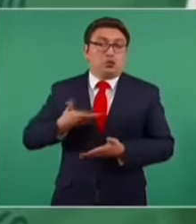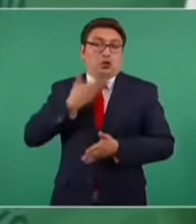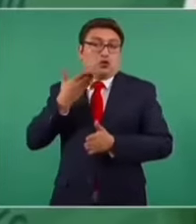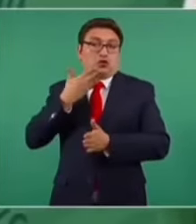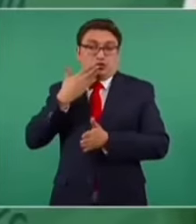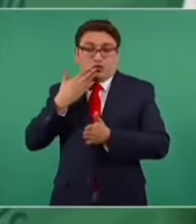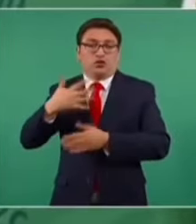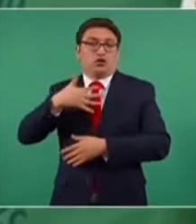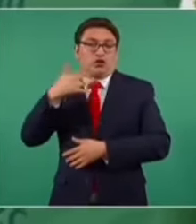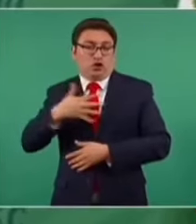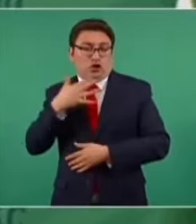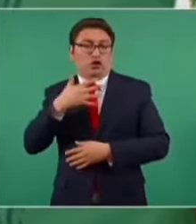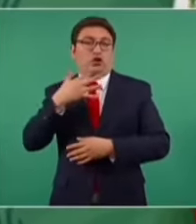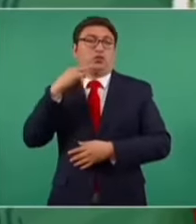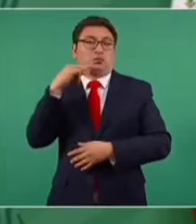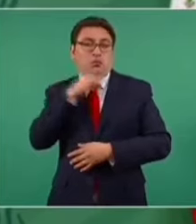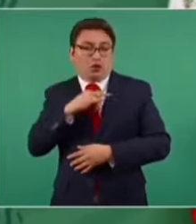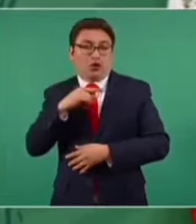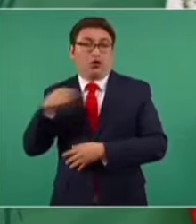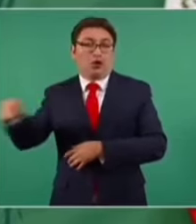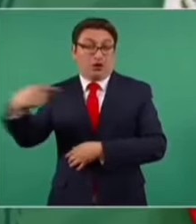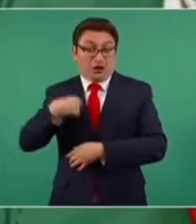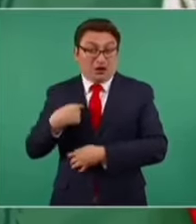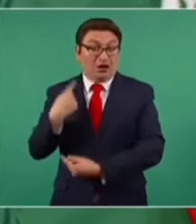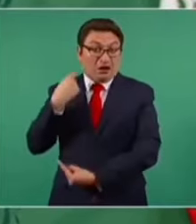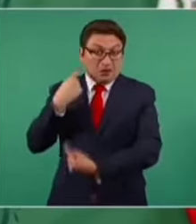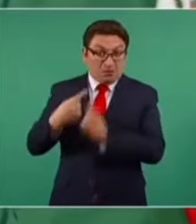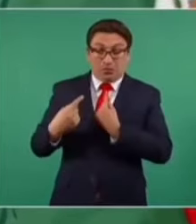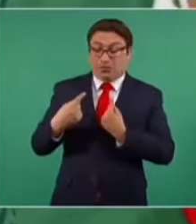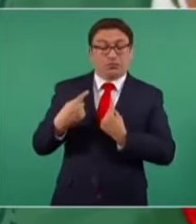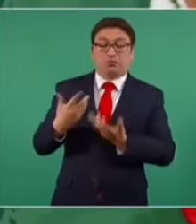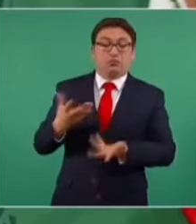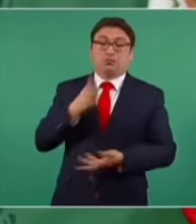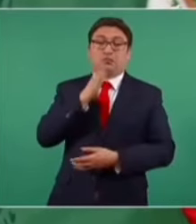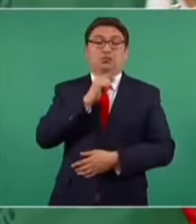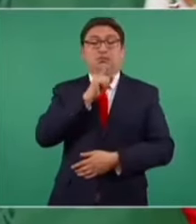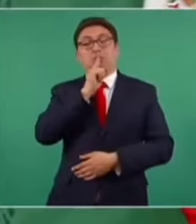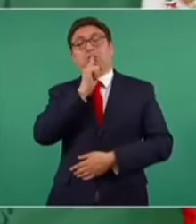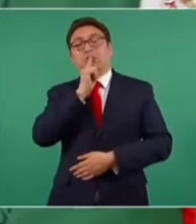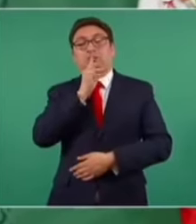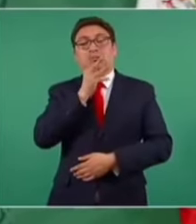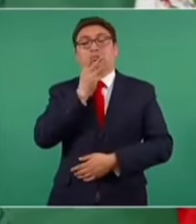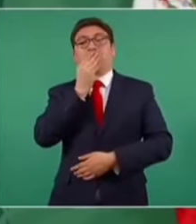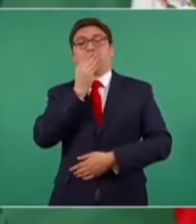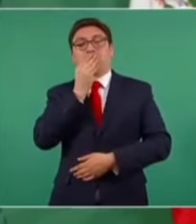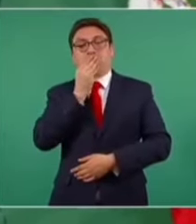conservadores, corruptos, hipócritas, no van a poder decir nada.